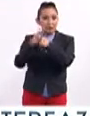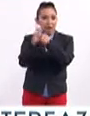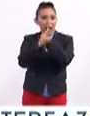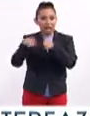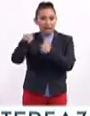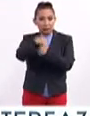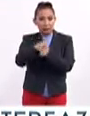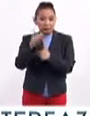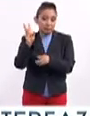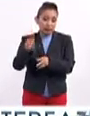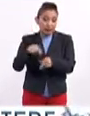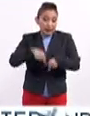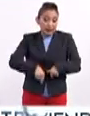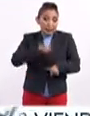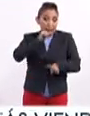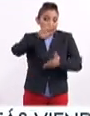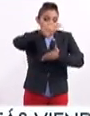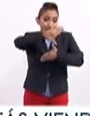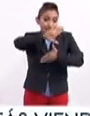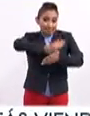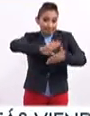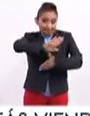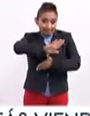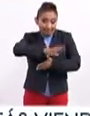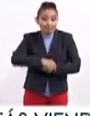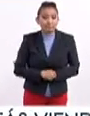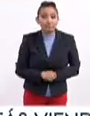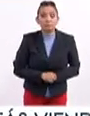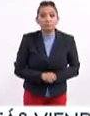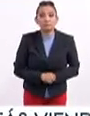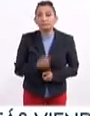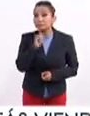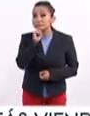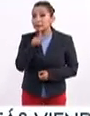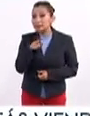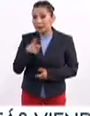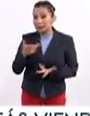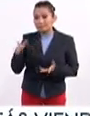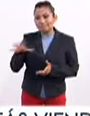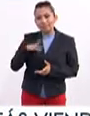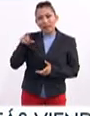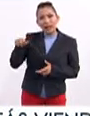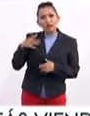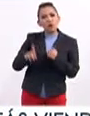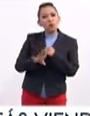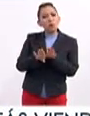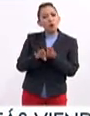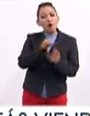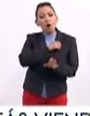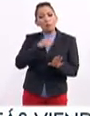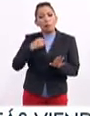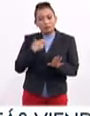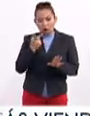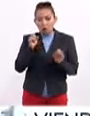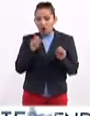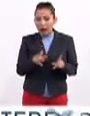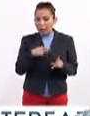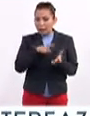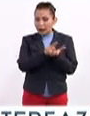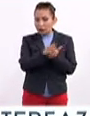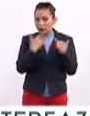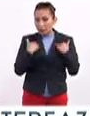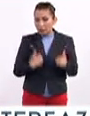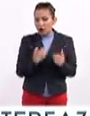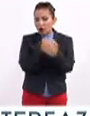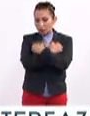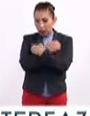mundo, sin excepción en nuestro continente, en América Latina, y también además de este tipo de compromisos como lo son los derechos humanos,